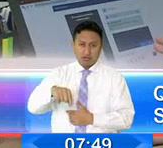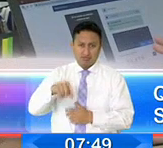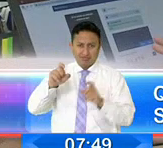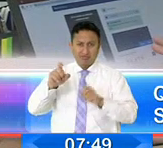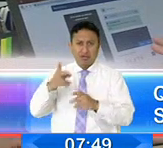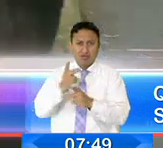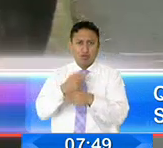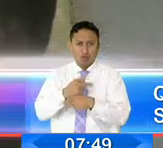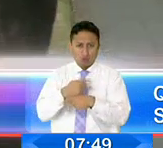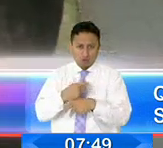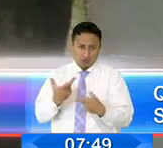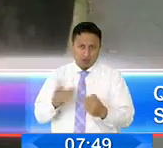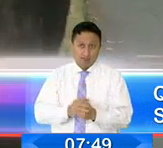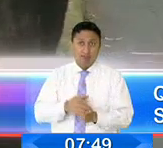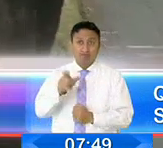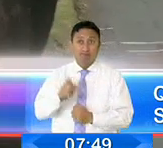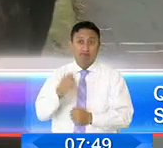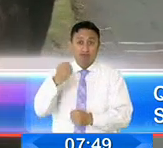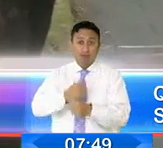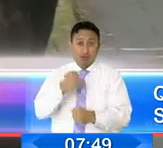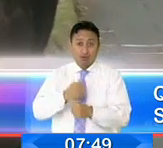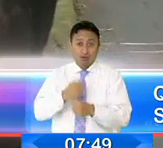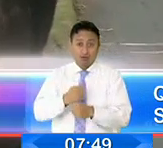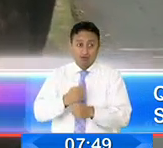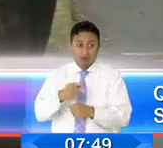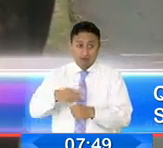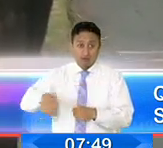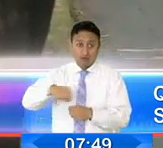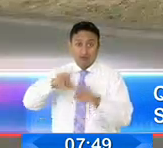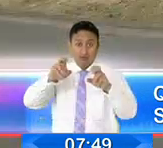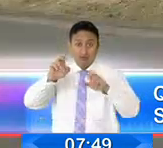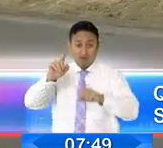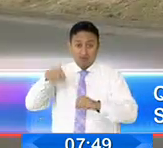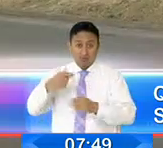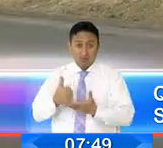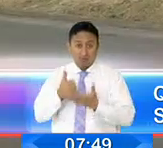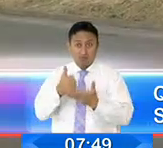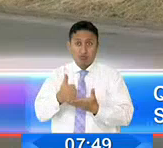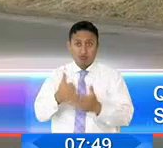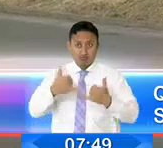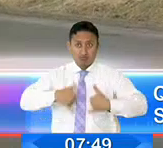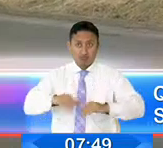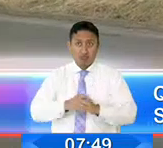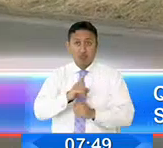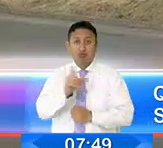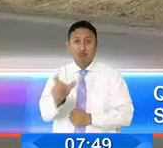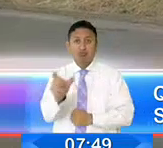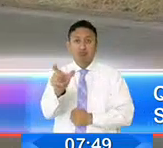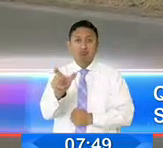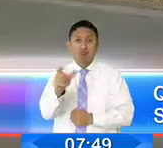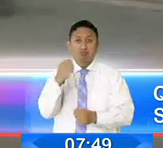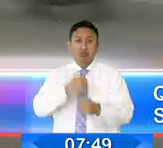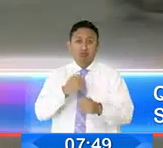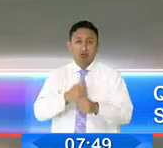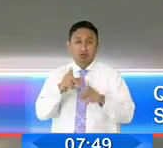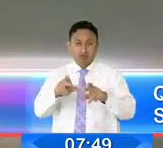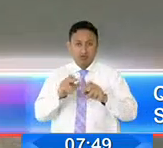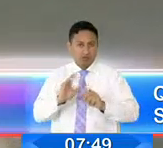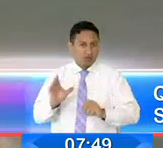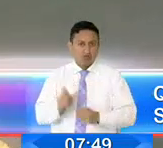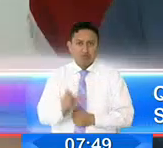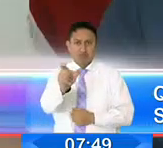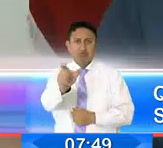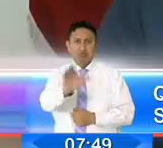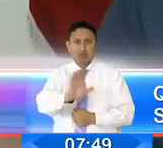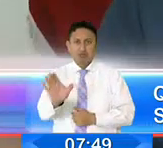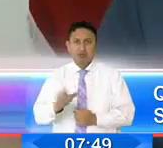sector productivo, pues quienes trabajan en el área considerada de primera respuesta continuarán utilizando su carnet como documento habilitante para